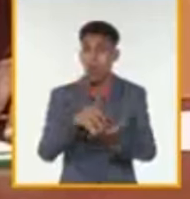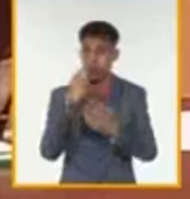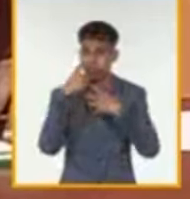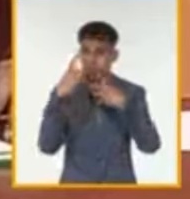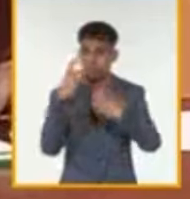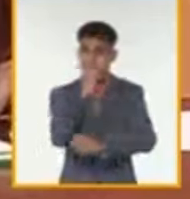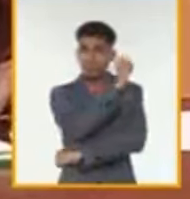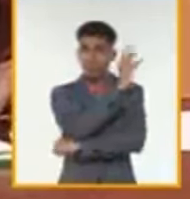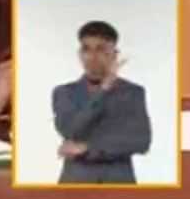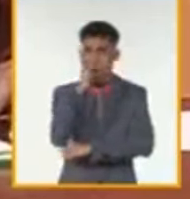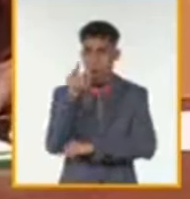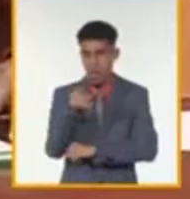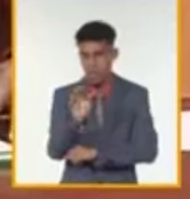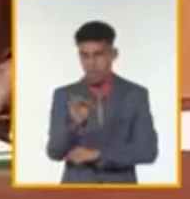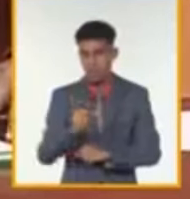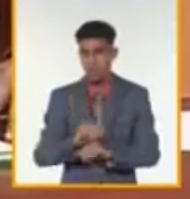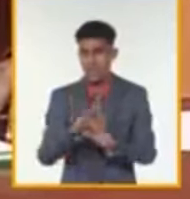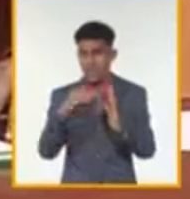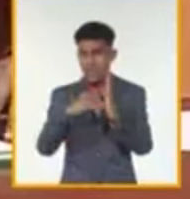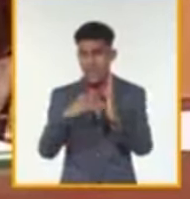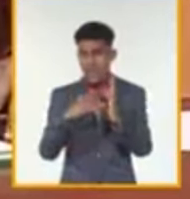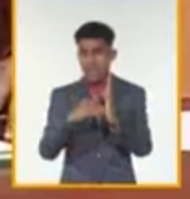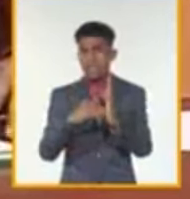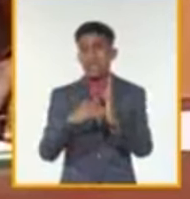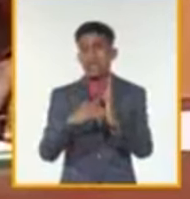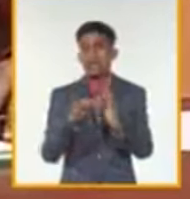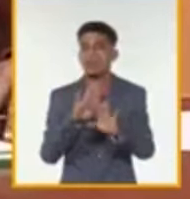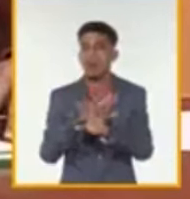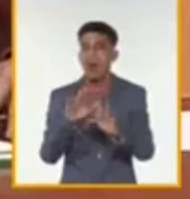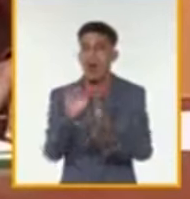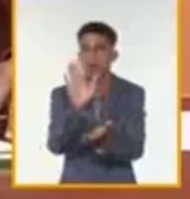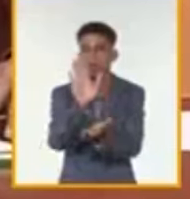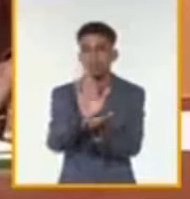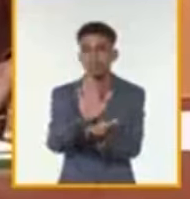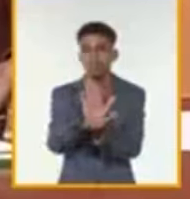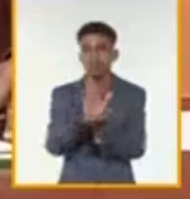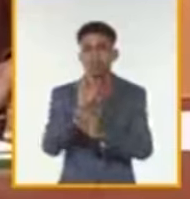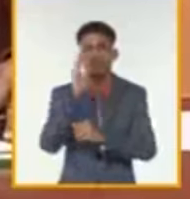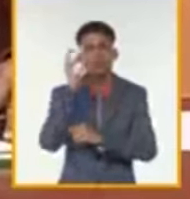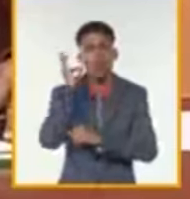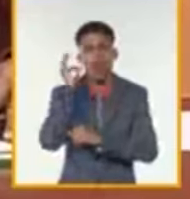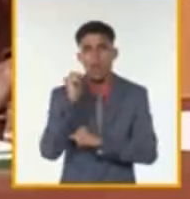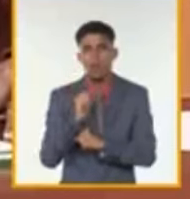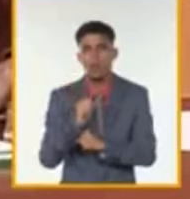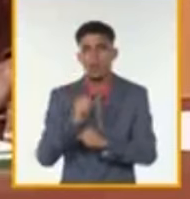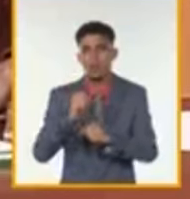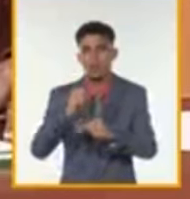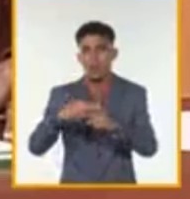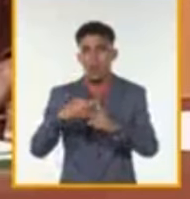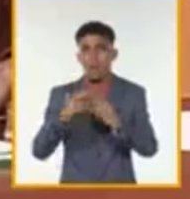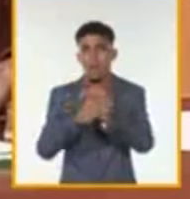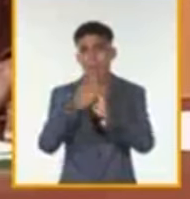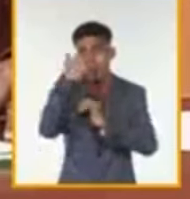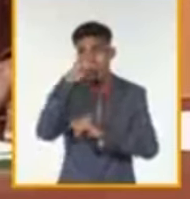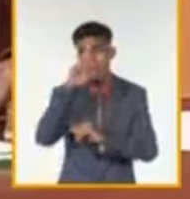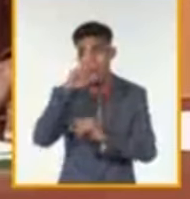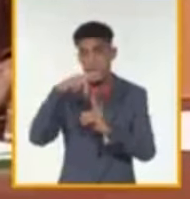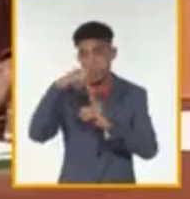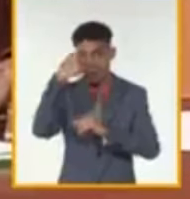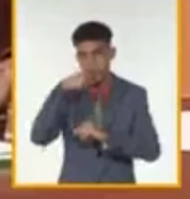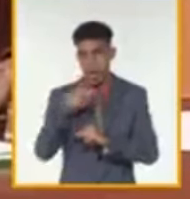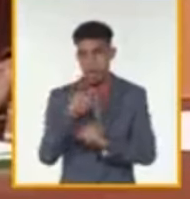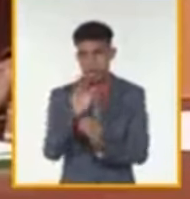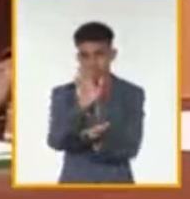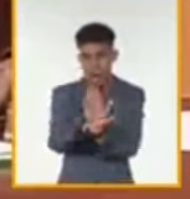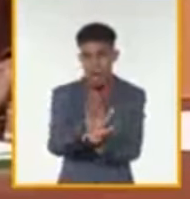Clara y ya en el horario de la tarde estaríamos rindiendo la homenaje a la benefactora marabo de esteve a las 4 de la tarde y posteriormente bueno se estaría entregando el premio